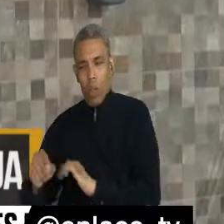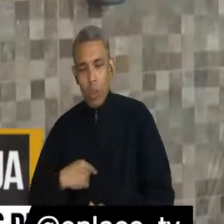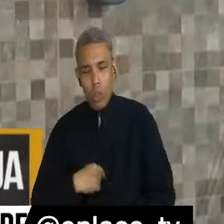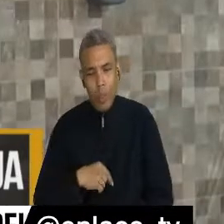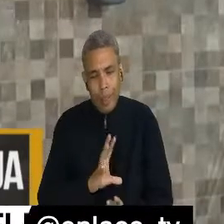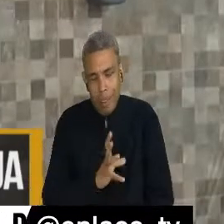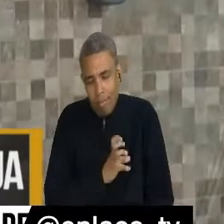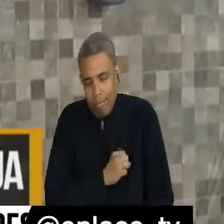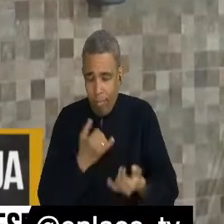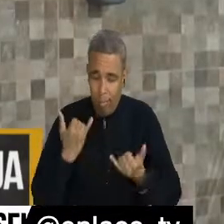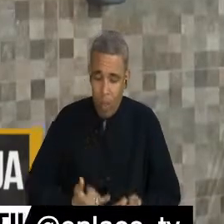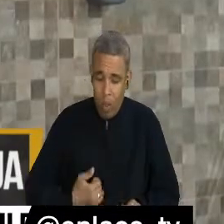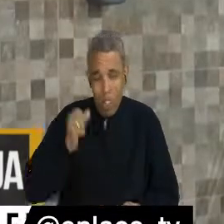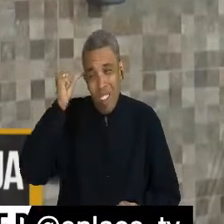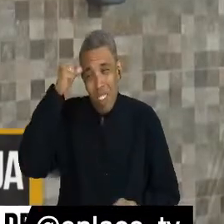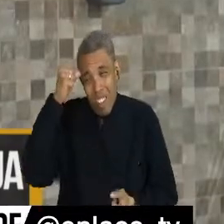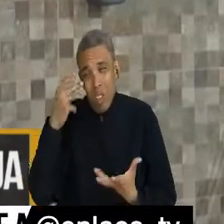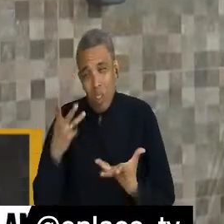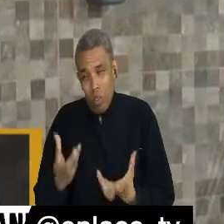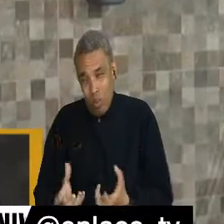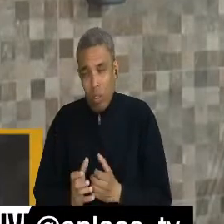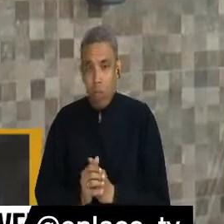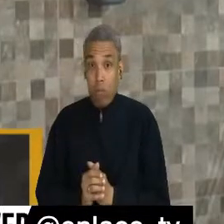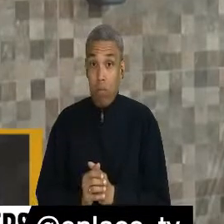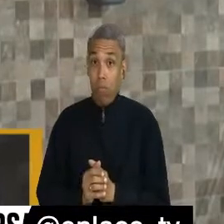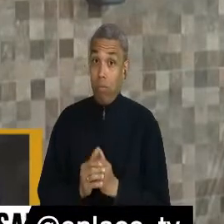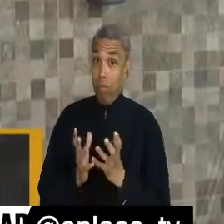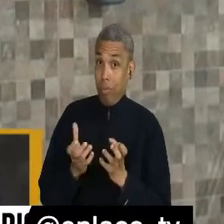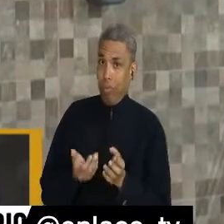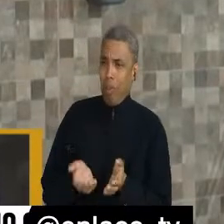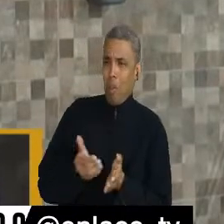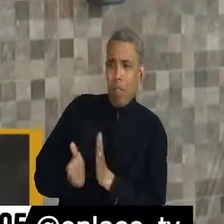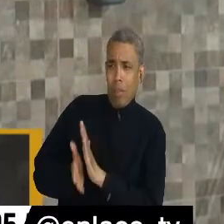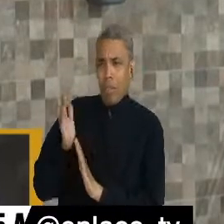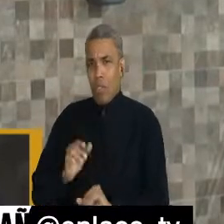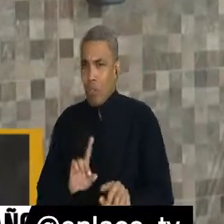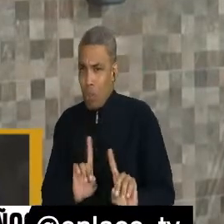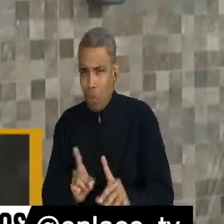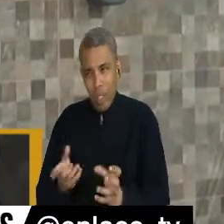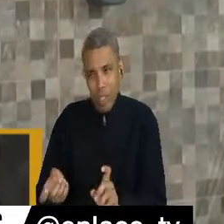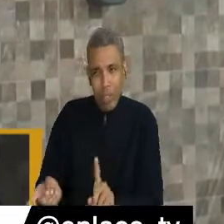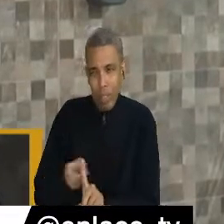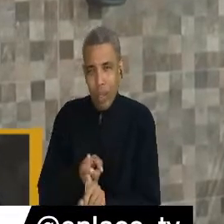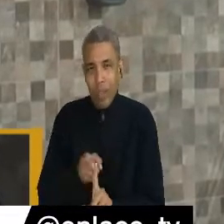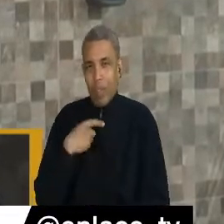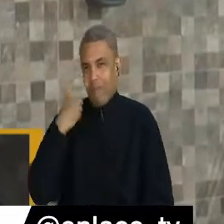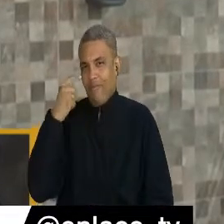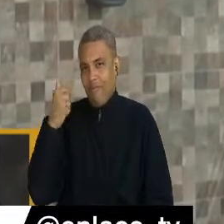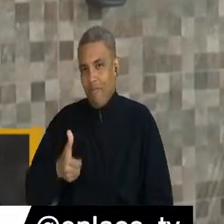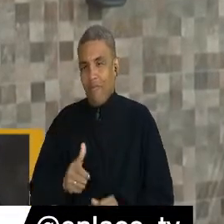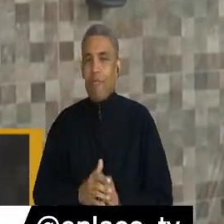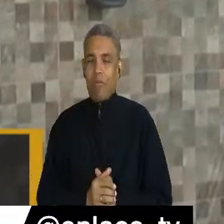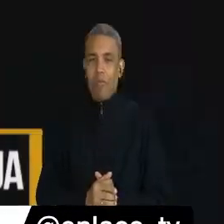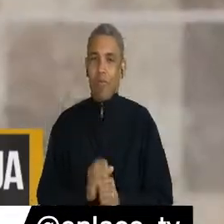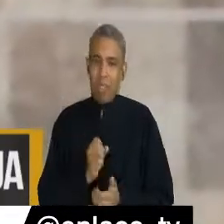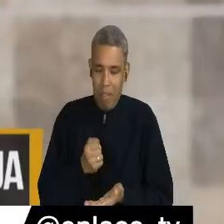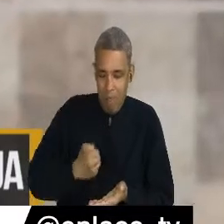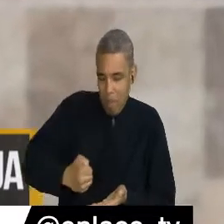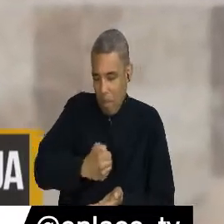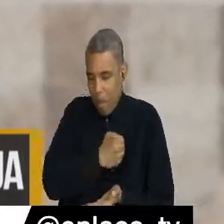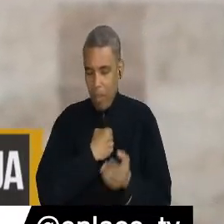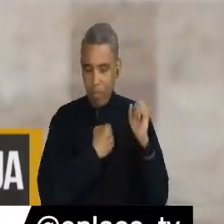corazón. Entonces es un tema que invita a la conquista y es muy chévere porque retomamos ese tema en la parte de la salsa.